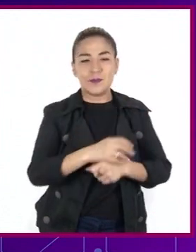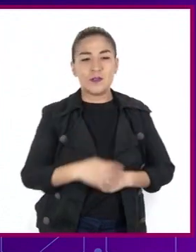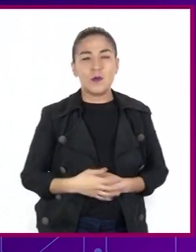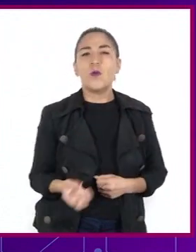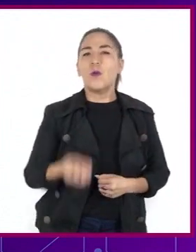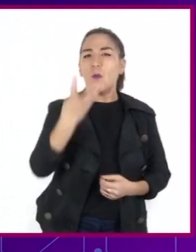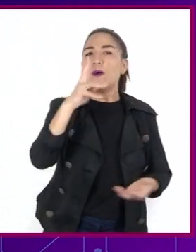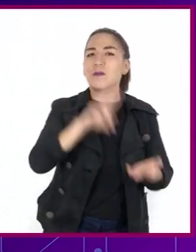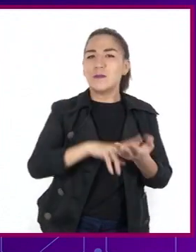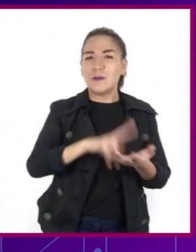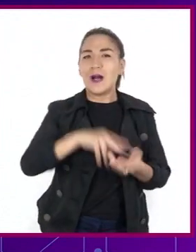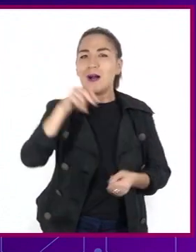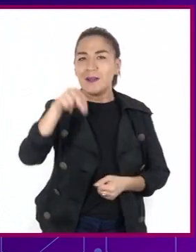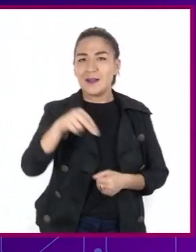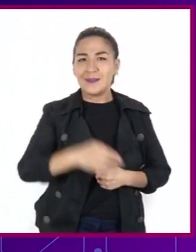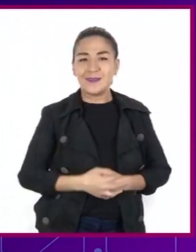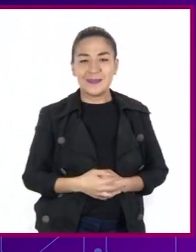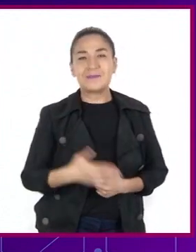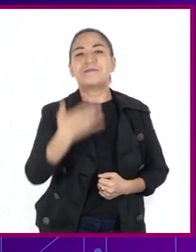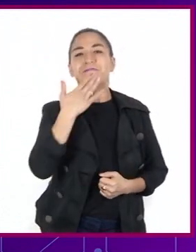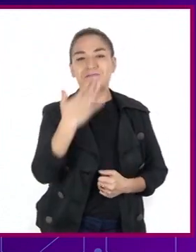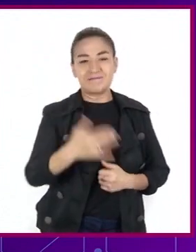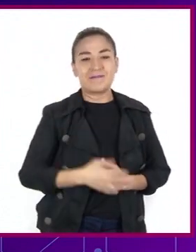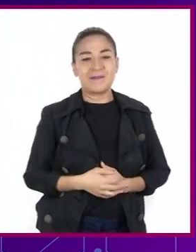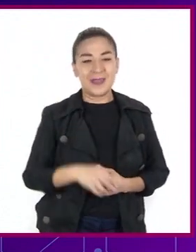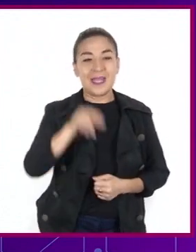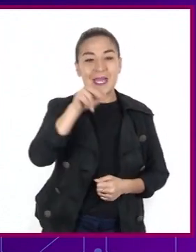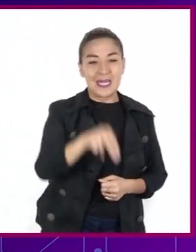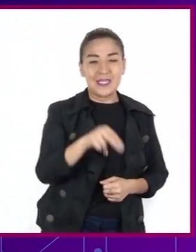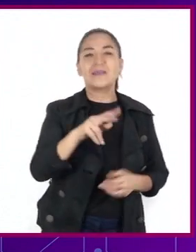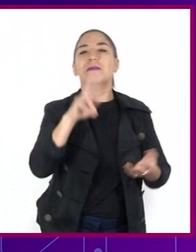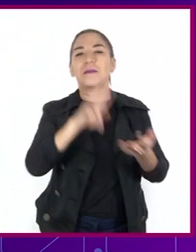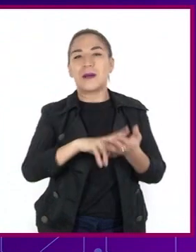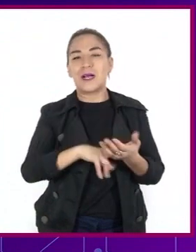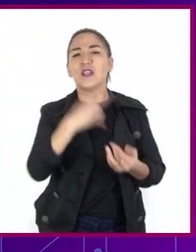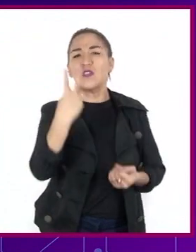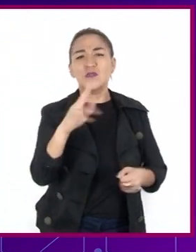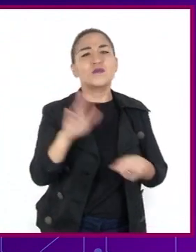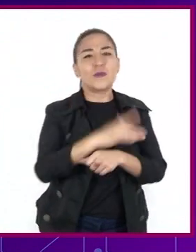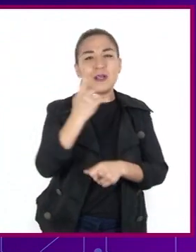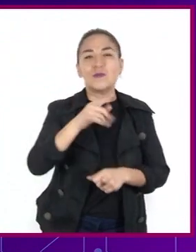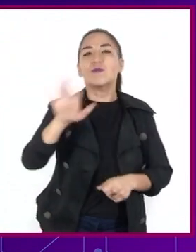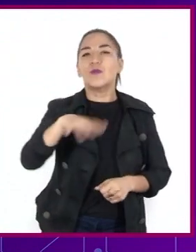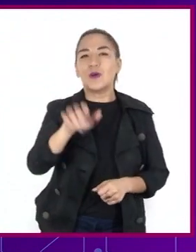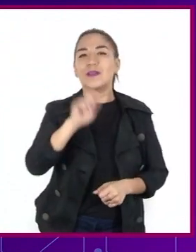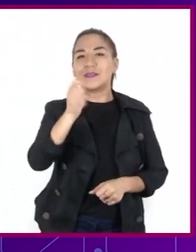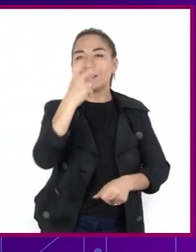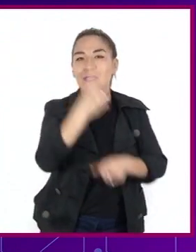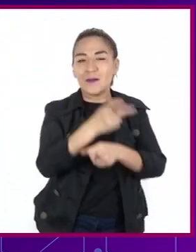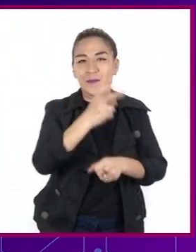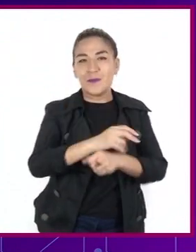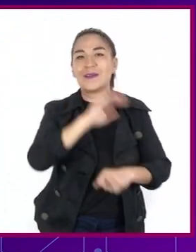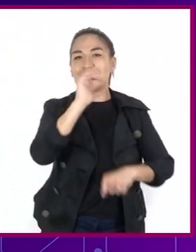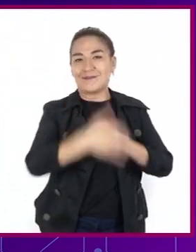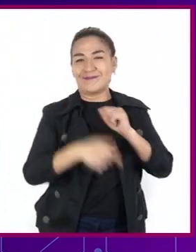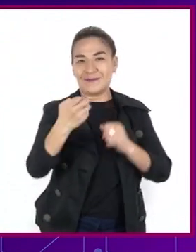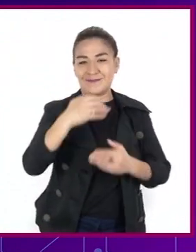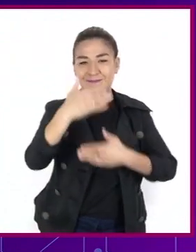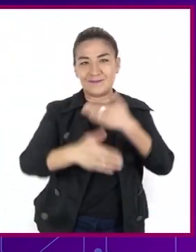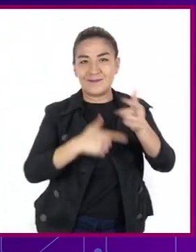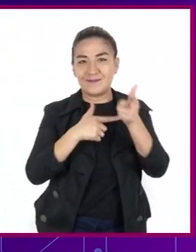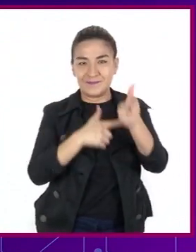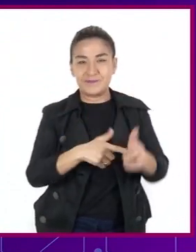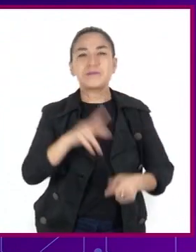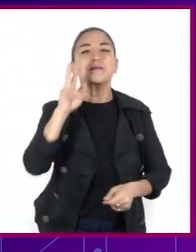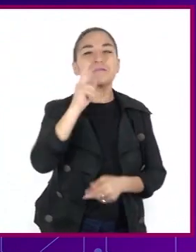¿Cuánto vale n? Muy bien. N vale 2 porque estamos buscando el segundo término de la sucesión.